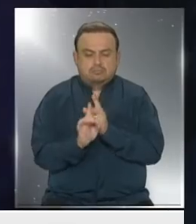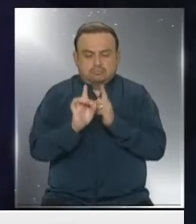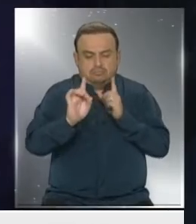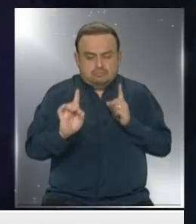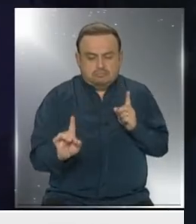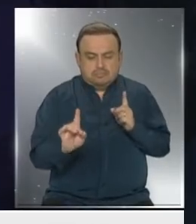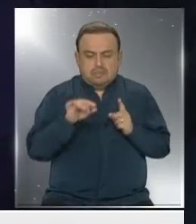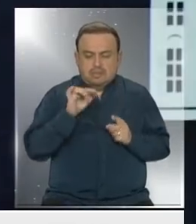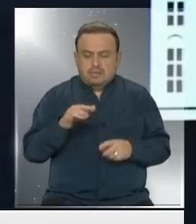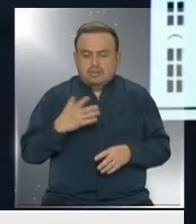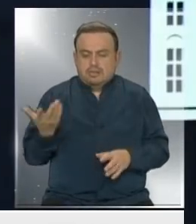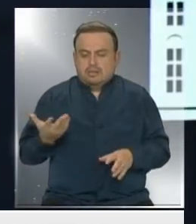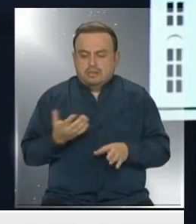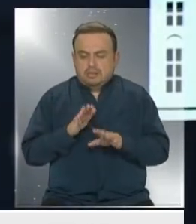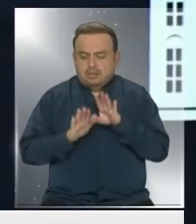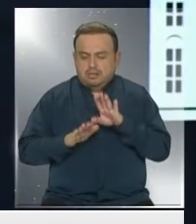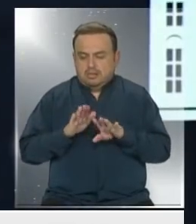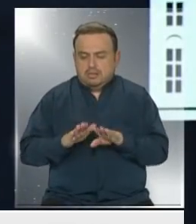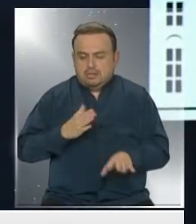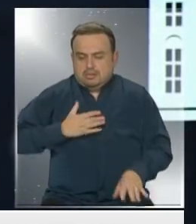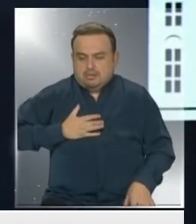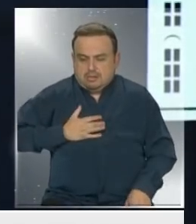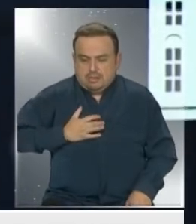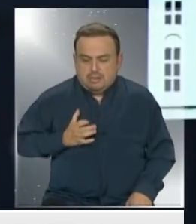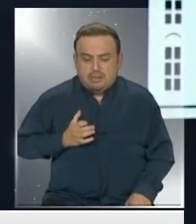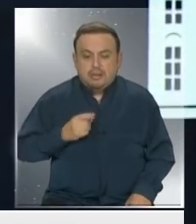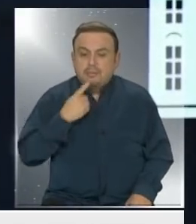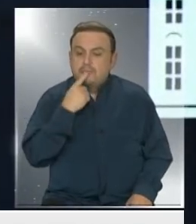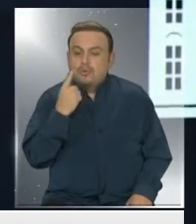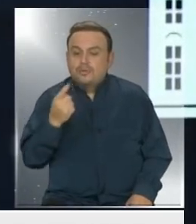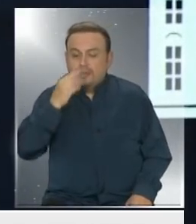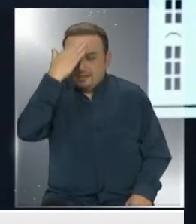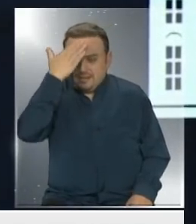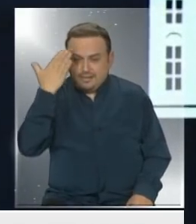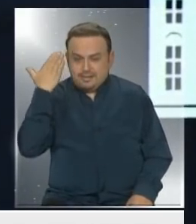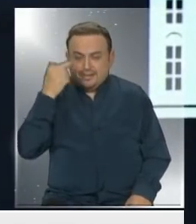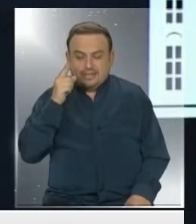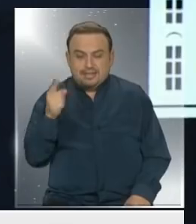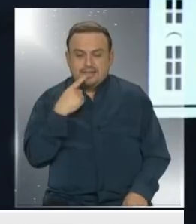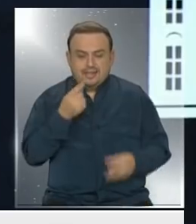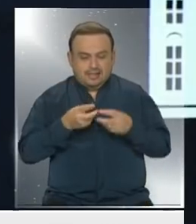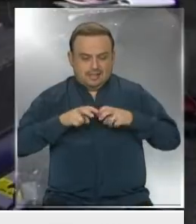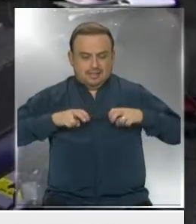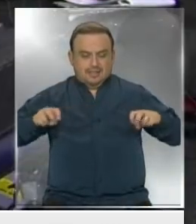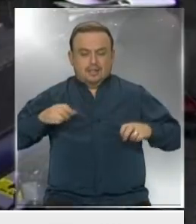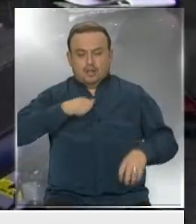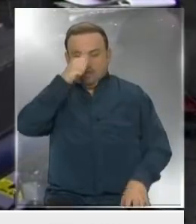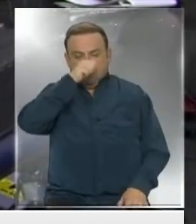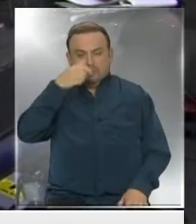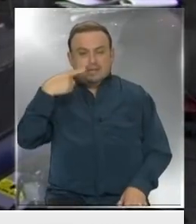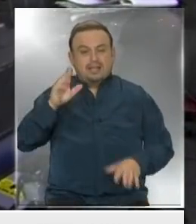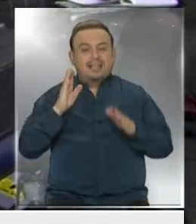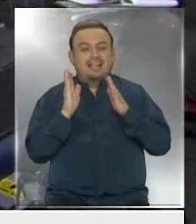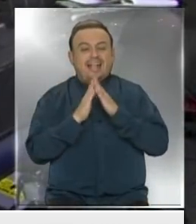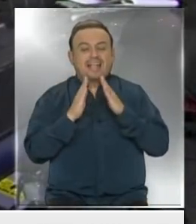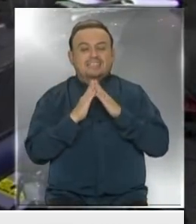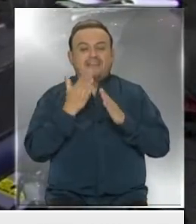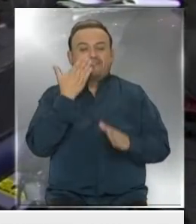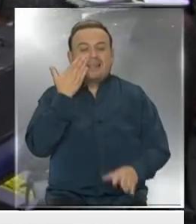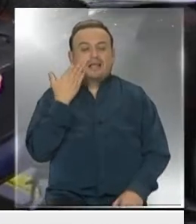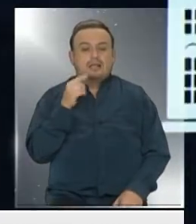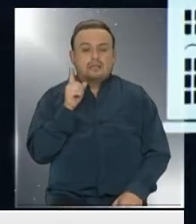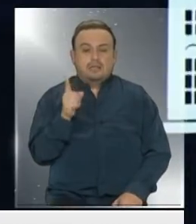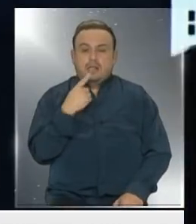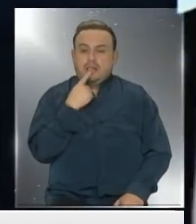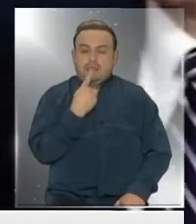que fue algo frente a lo que se le había preguntado a Donald Trump en la conferencia de prensa que dio el domingo en la Casa Blanca, donde él dice,